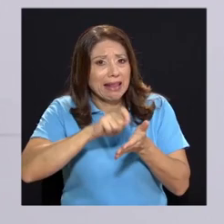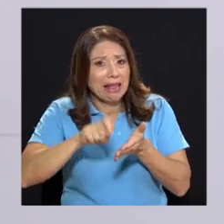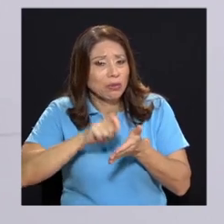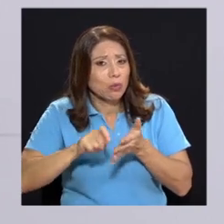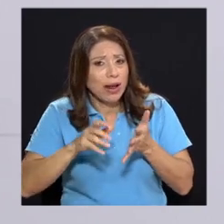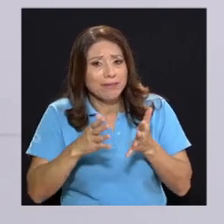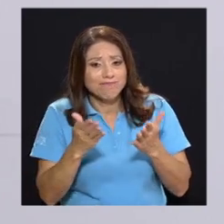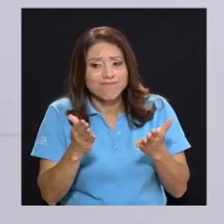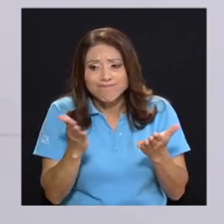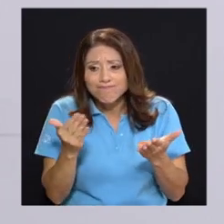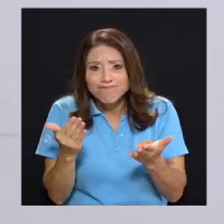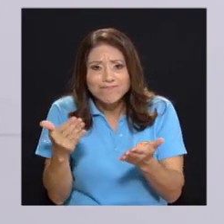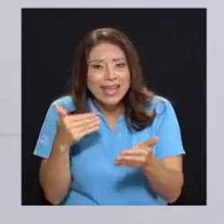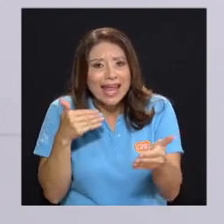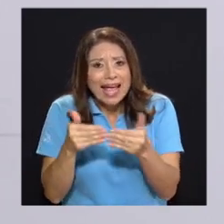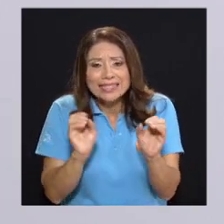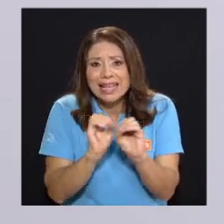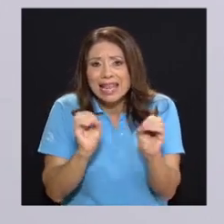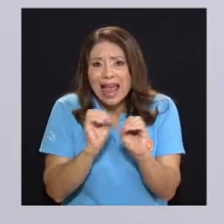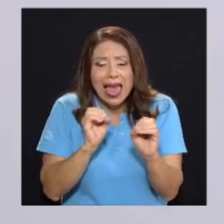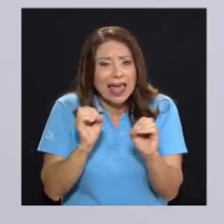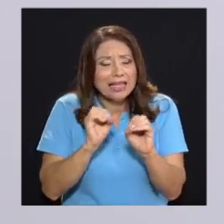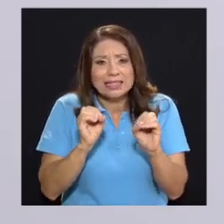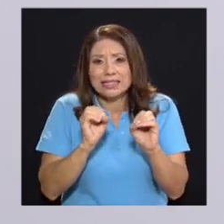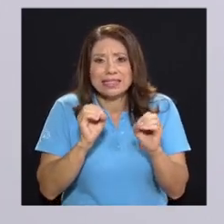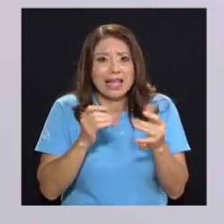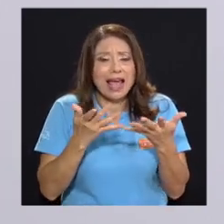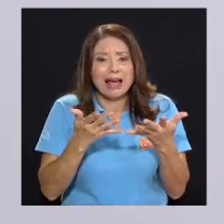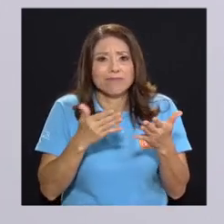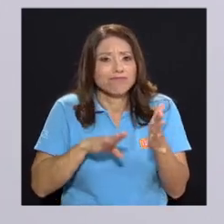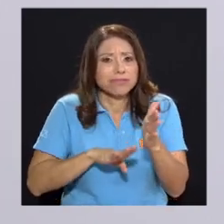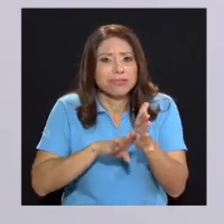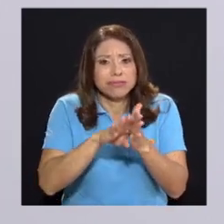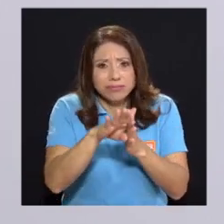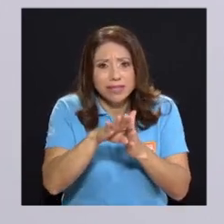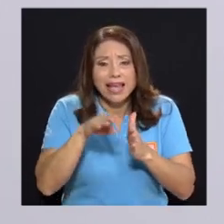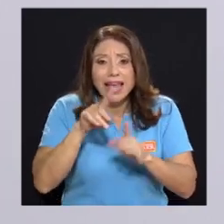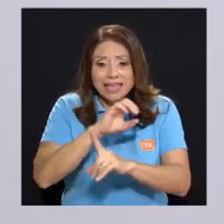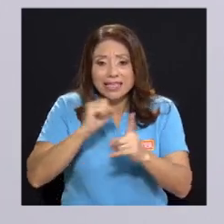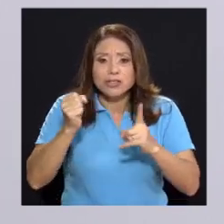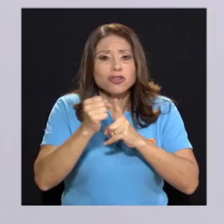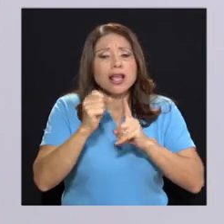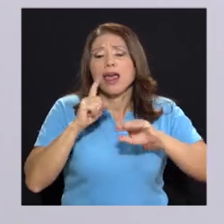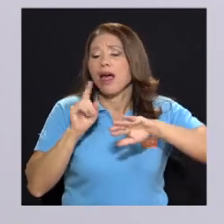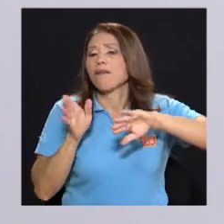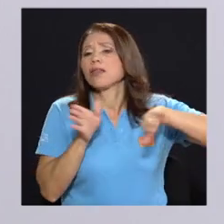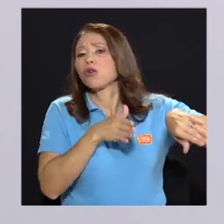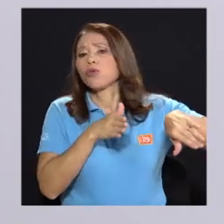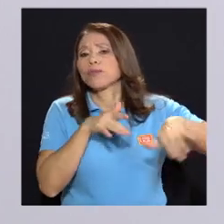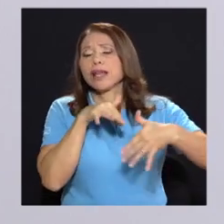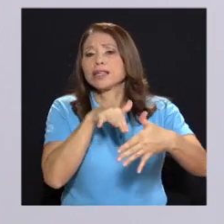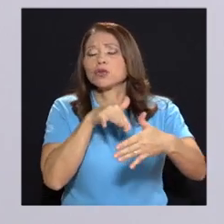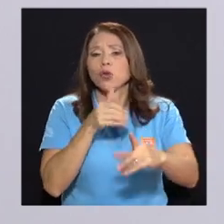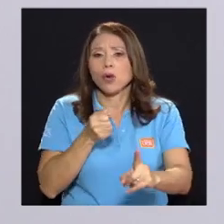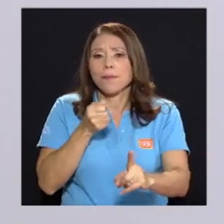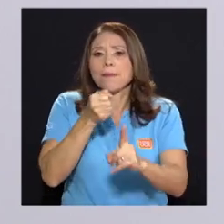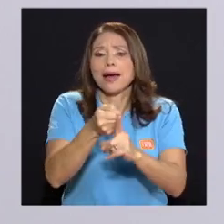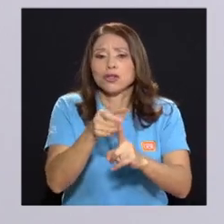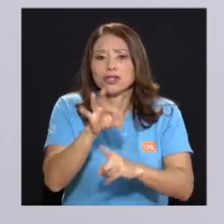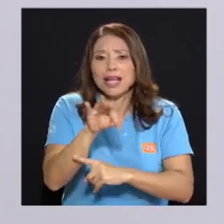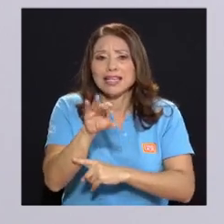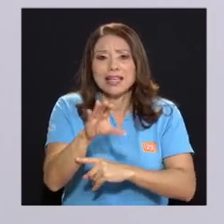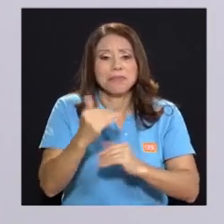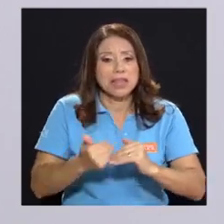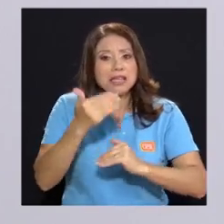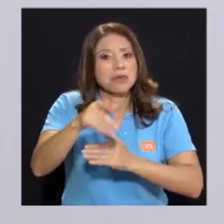casi no estudiado esta sociedad abandonó el estudio de los efectos impactos del tlc una vez que se firmó digamos y